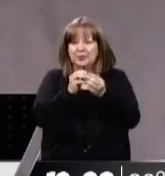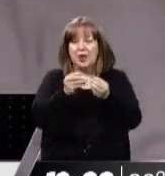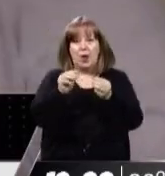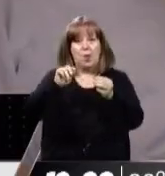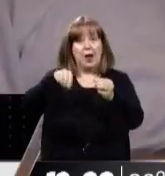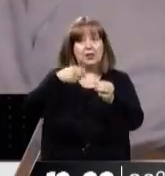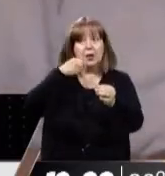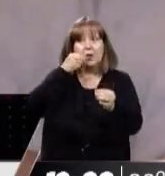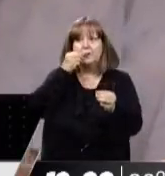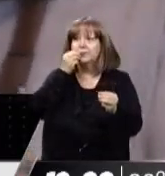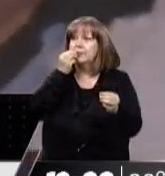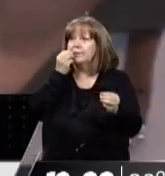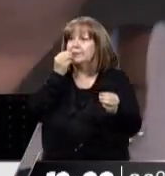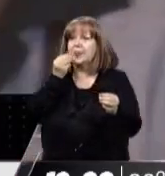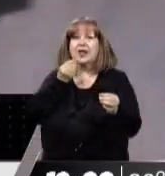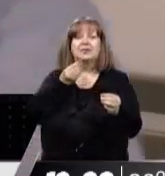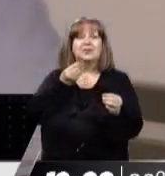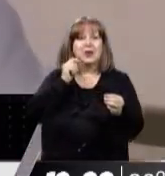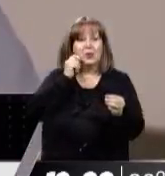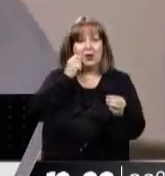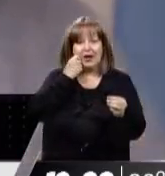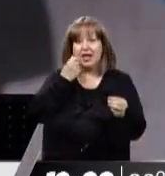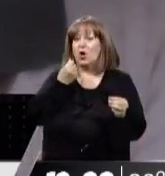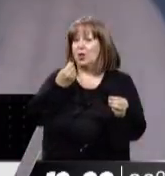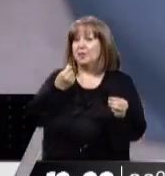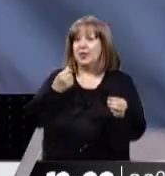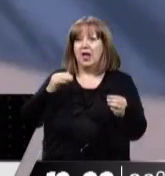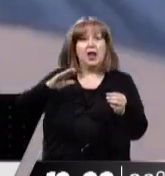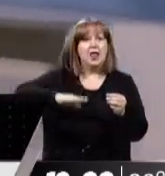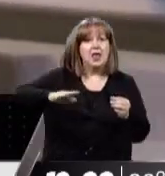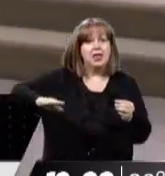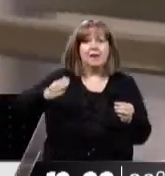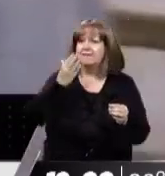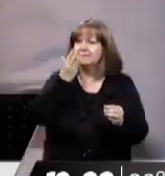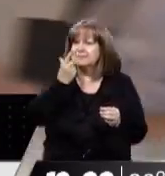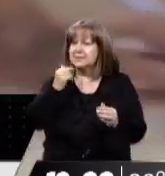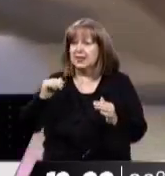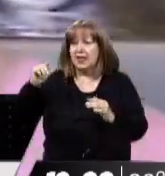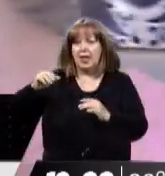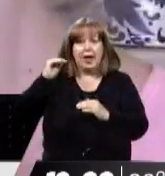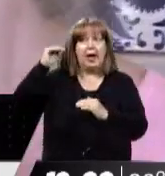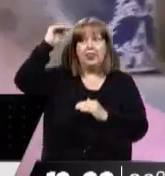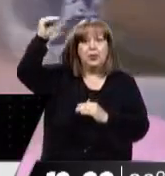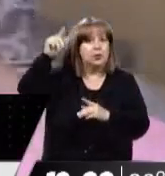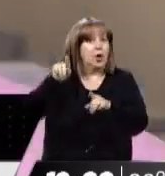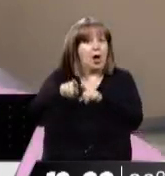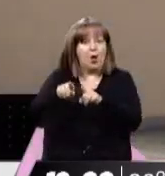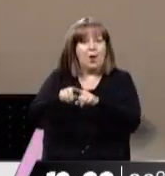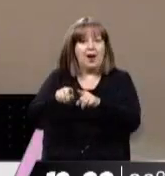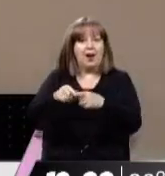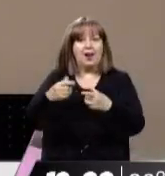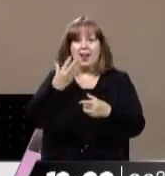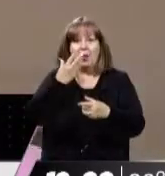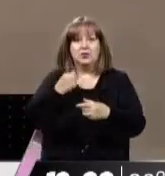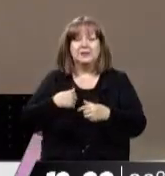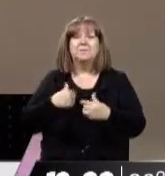eligen mucho los adultos y también los chicos. ¿Se prenden también los adultos? Sí, los adultos les encanta. ¿Lo toman por curiosidad o después que vienen